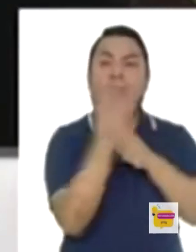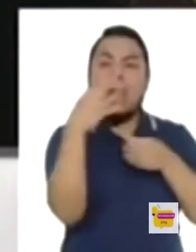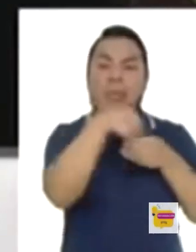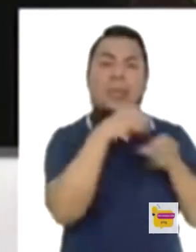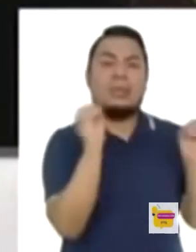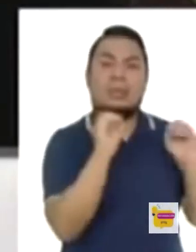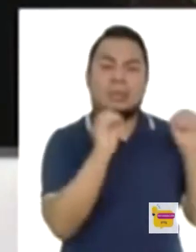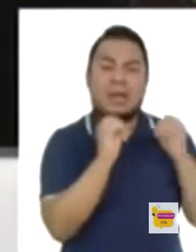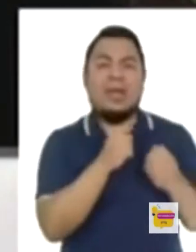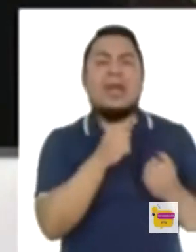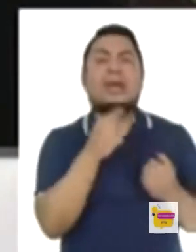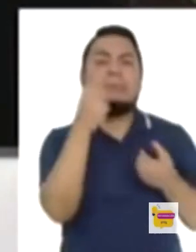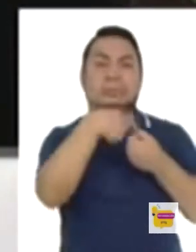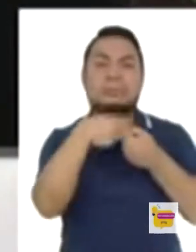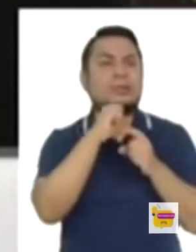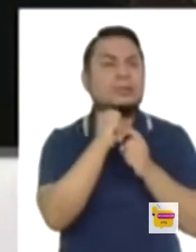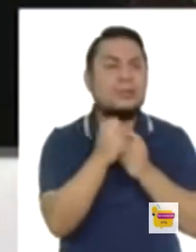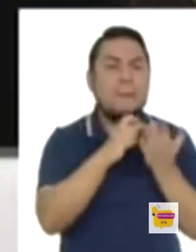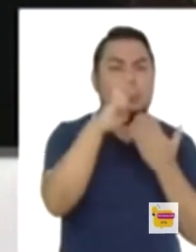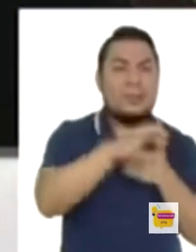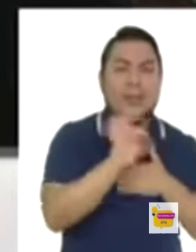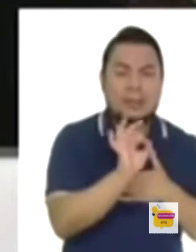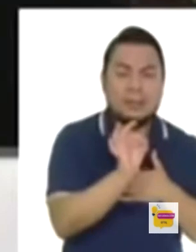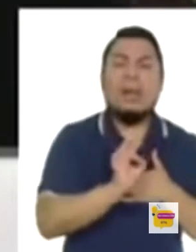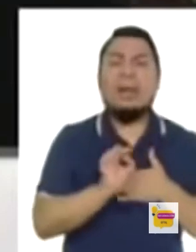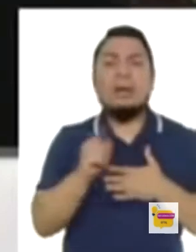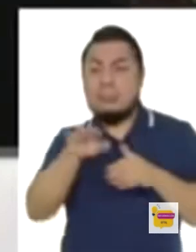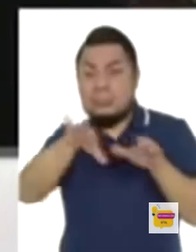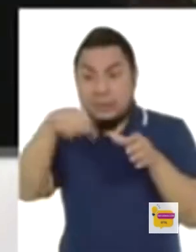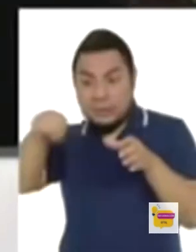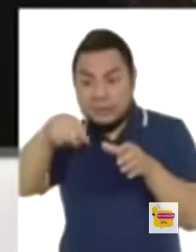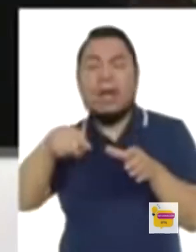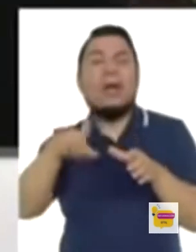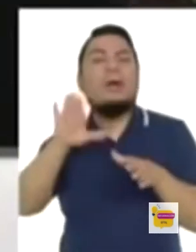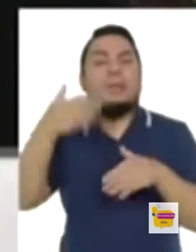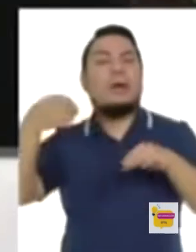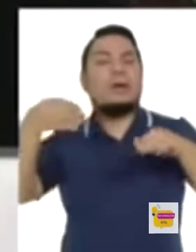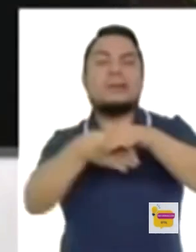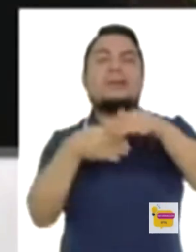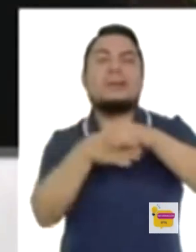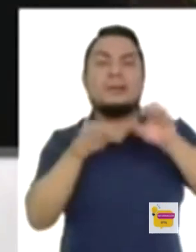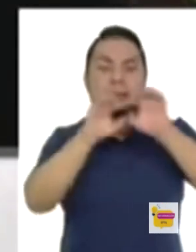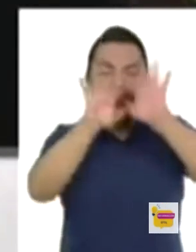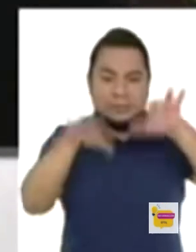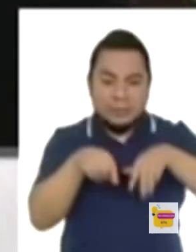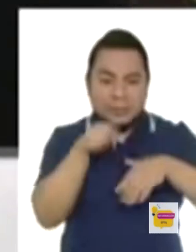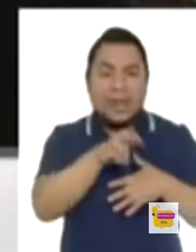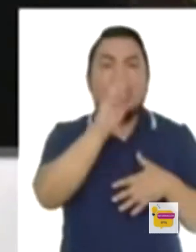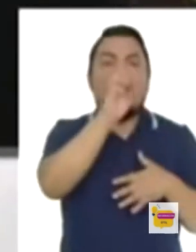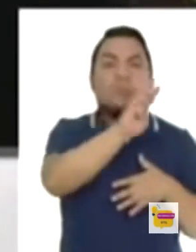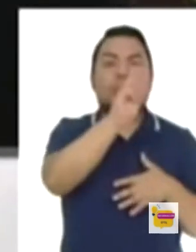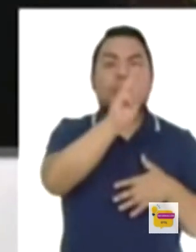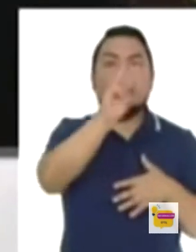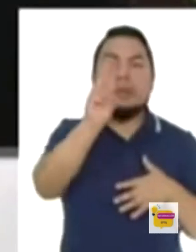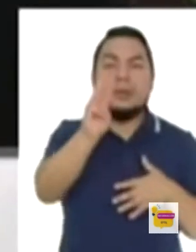que ya he indicado, puedan acceder a la plataforma